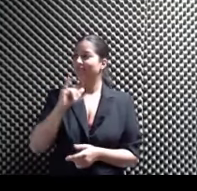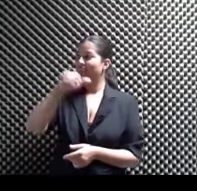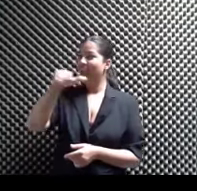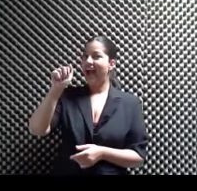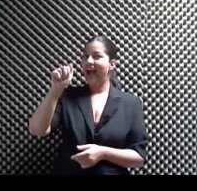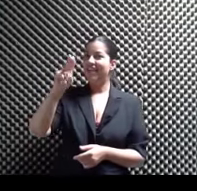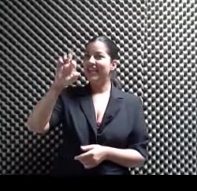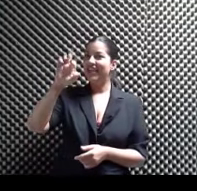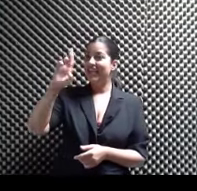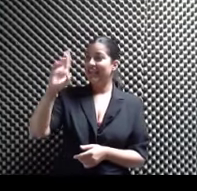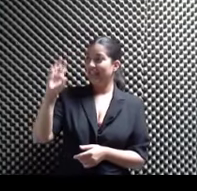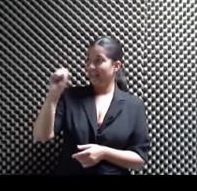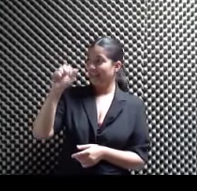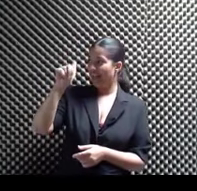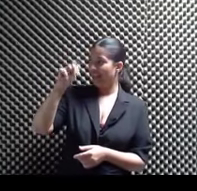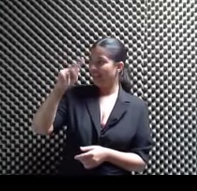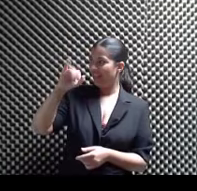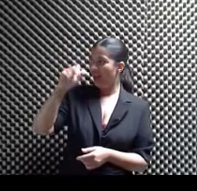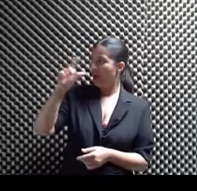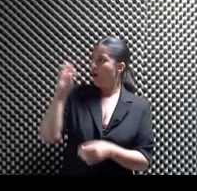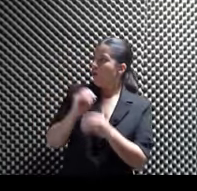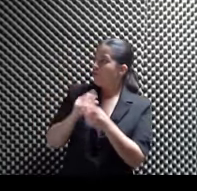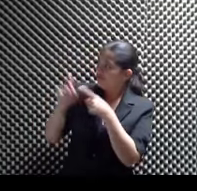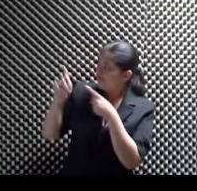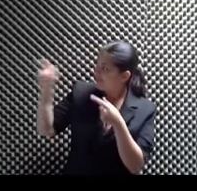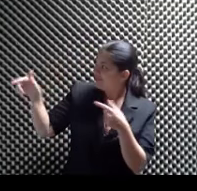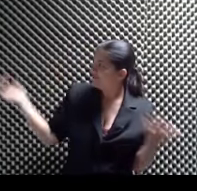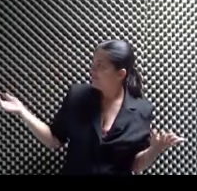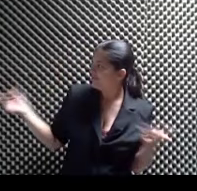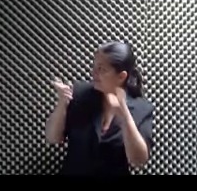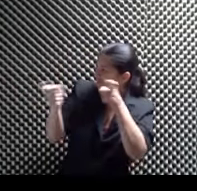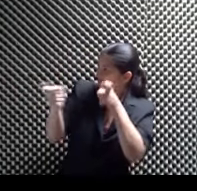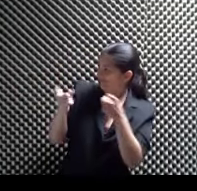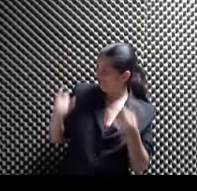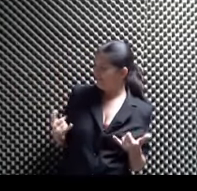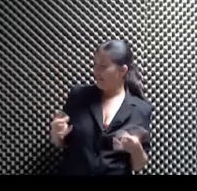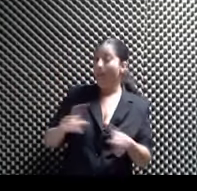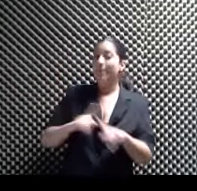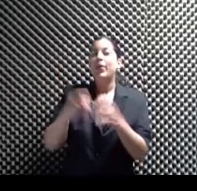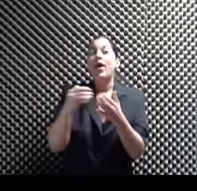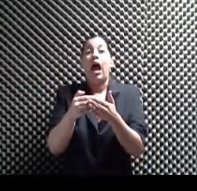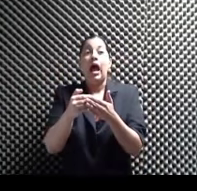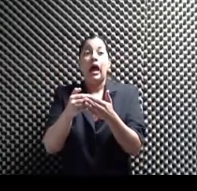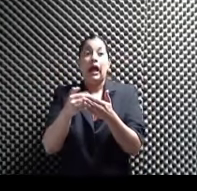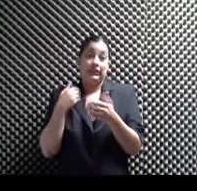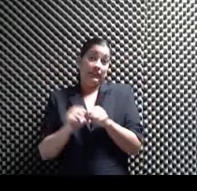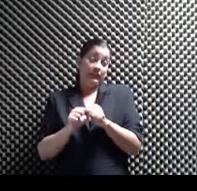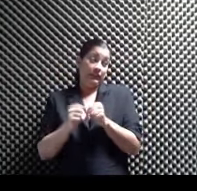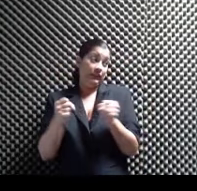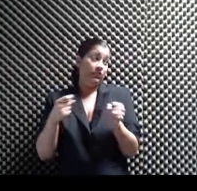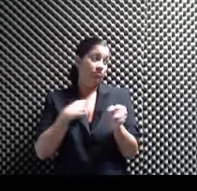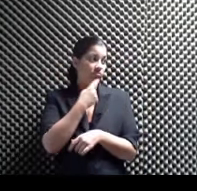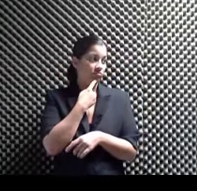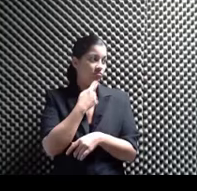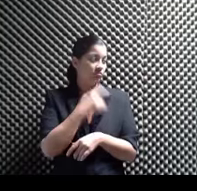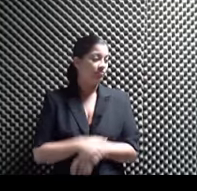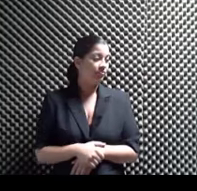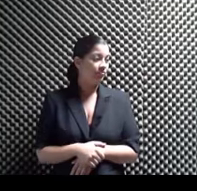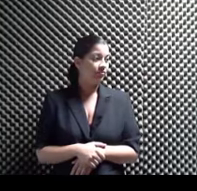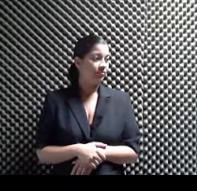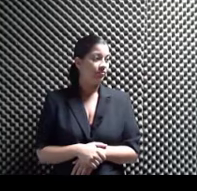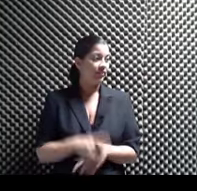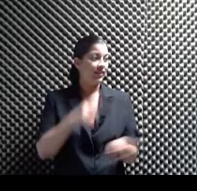ese es nuestro Coordinador Pero él es gigante ¿Qué le pasa? Pero antes Antes de irnos a la pasa Tengo que decir Lo mismo que tú escribiste En la página Sobre este disco